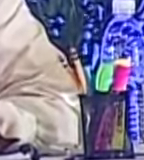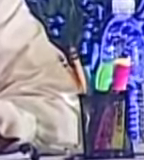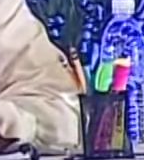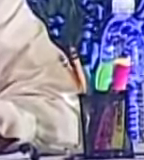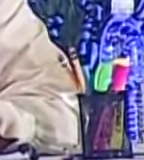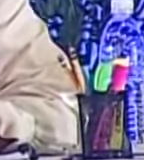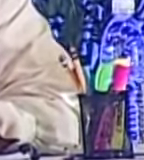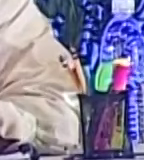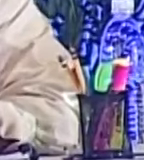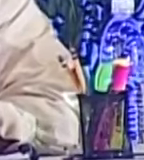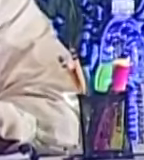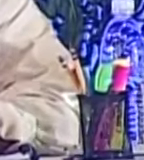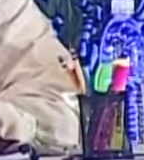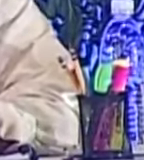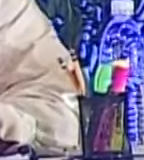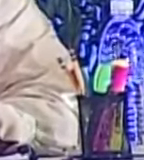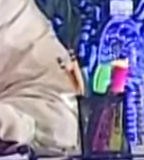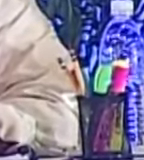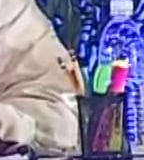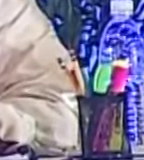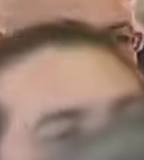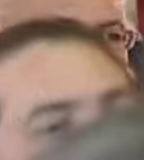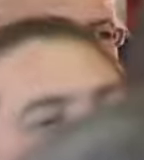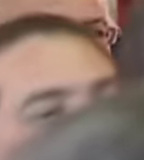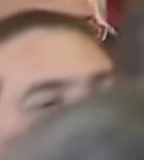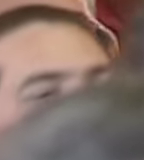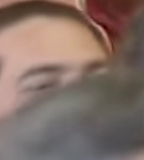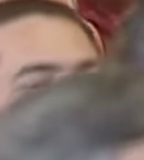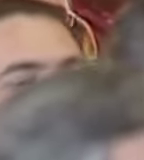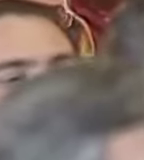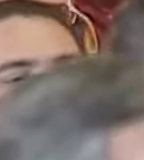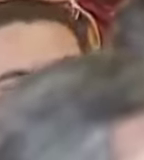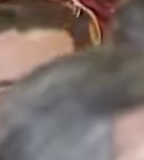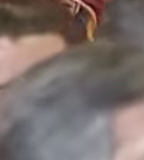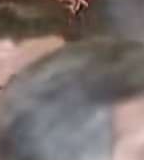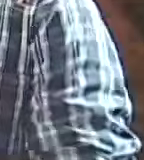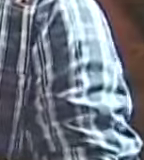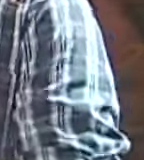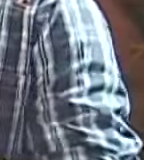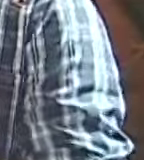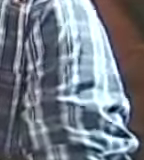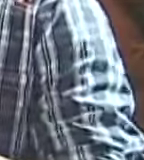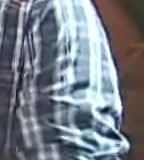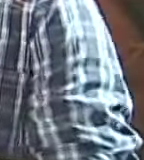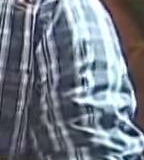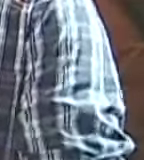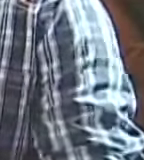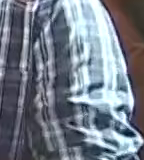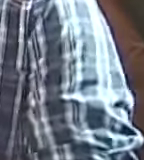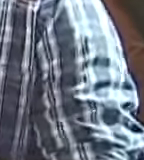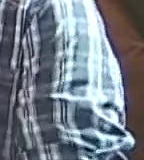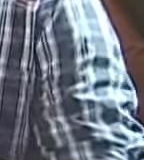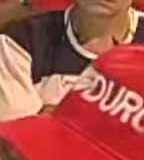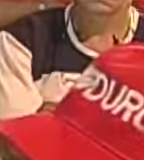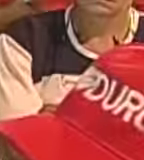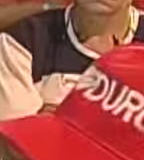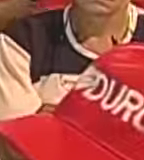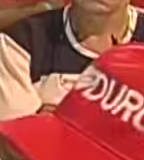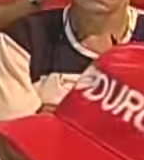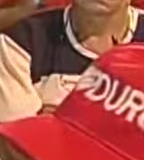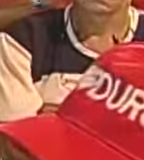producción y resultados. Eso es una consigna, Luis José. El tiempo del pedido